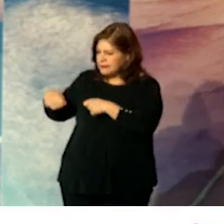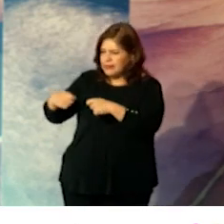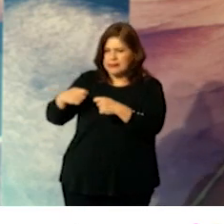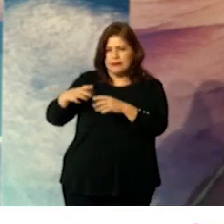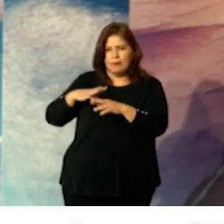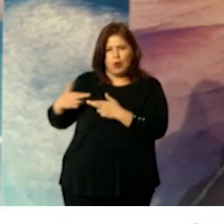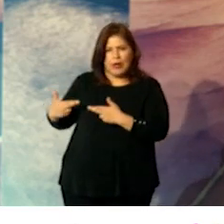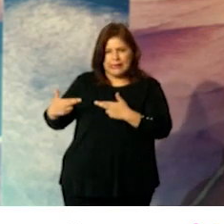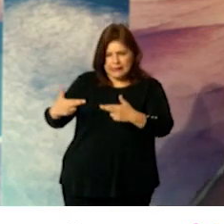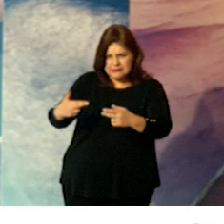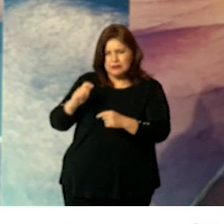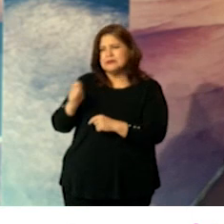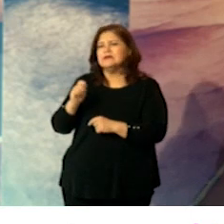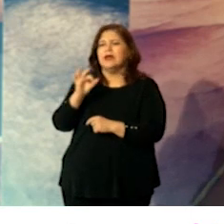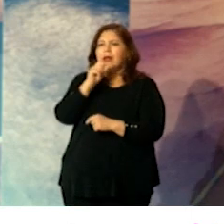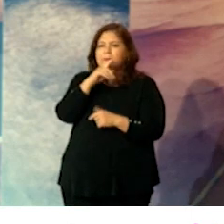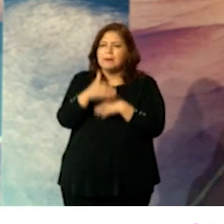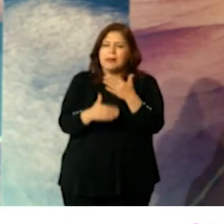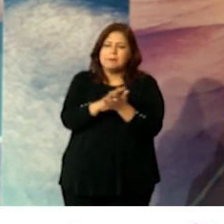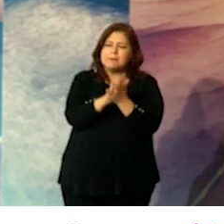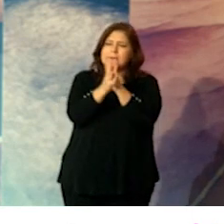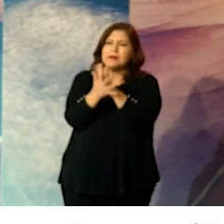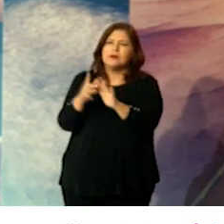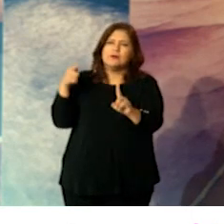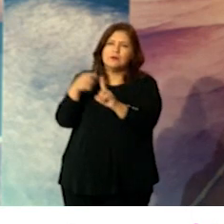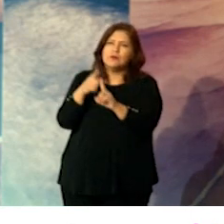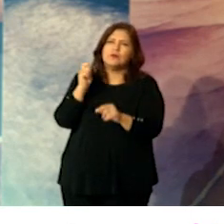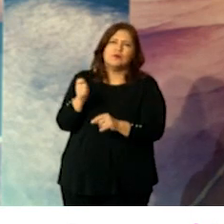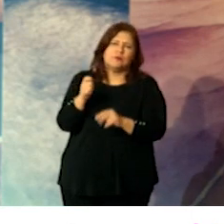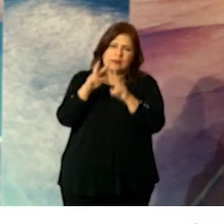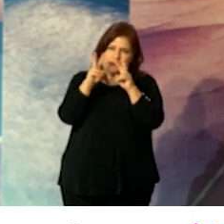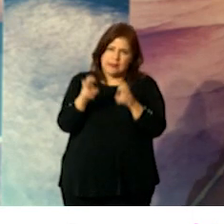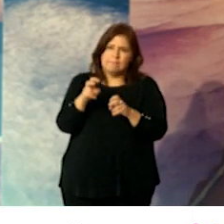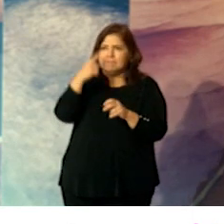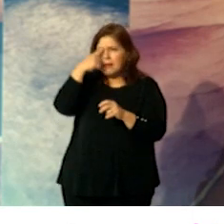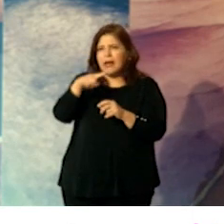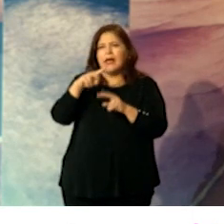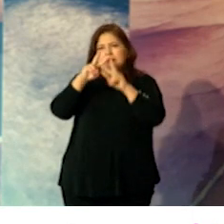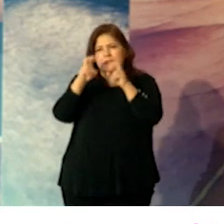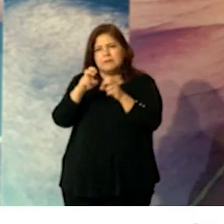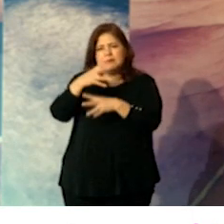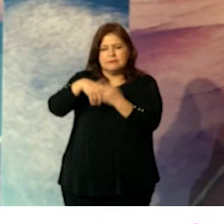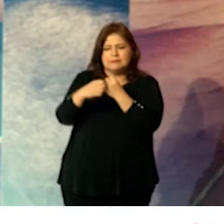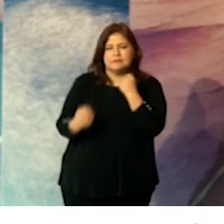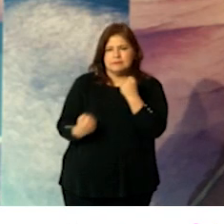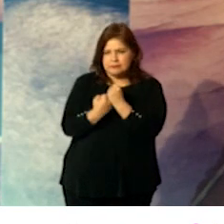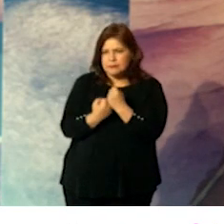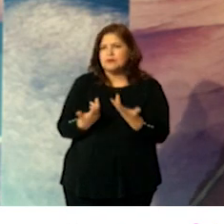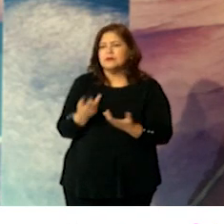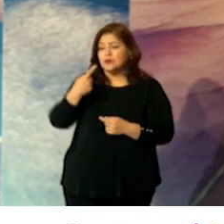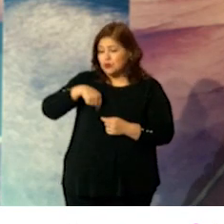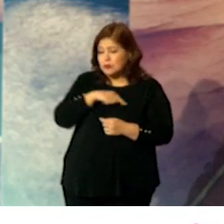que es hacia donde está evolucionando todo el tema involucrado a temas de sustentabilidad. Porque a nosotros